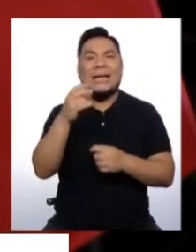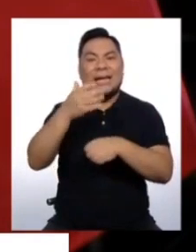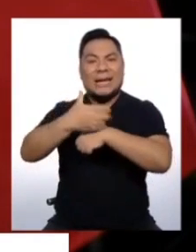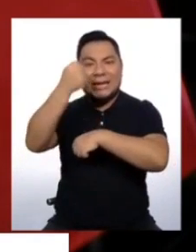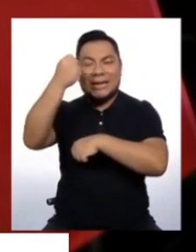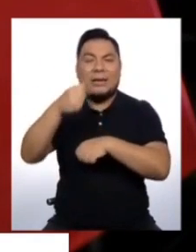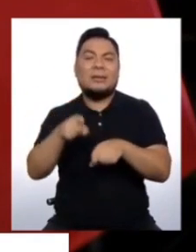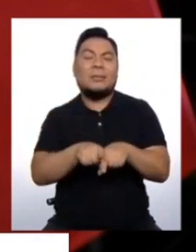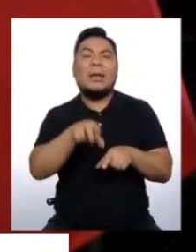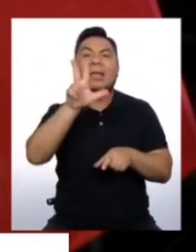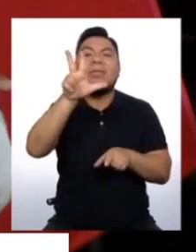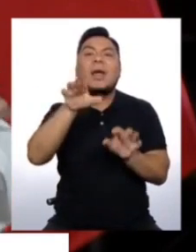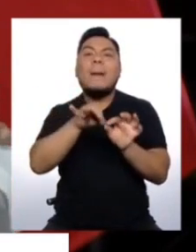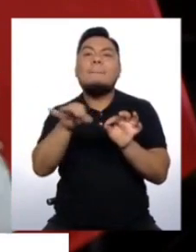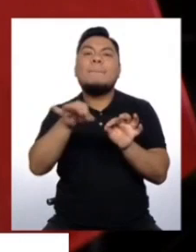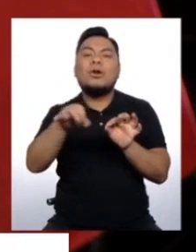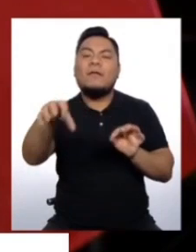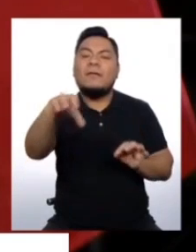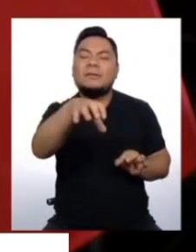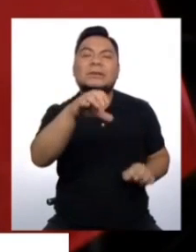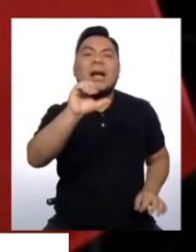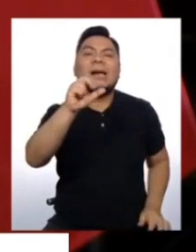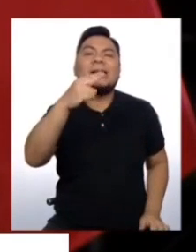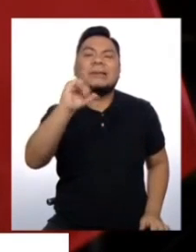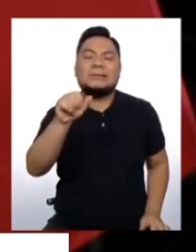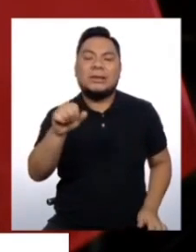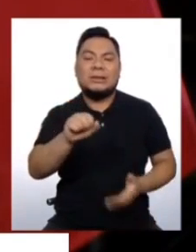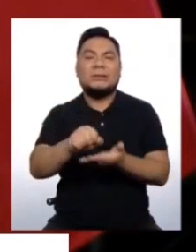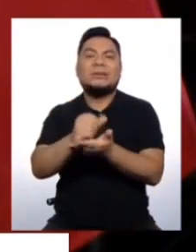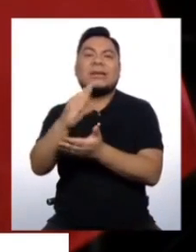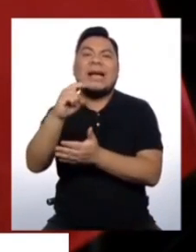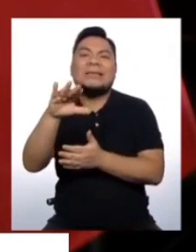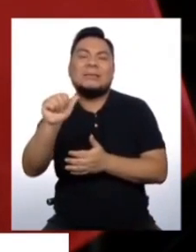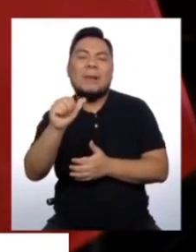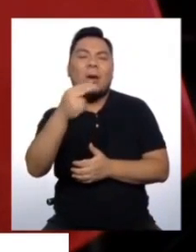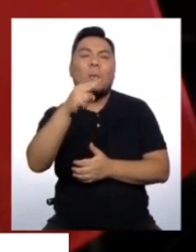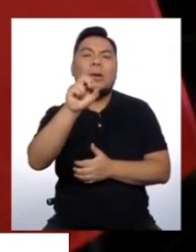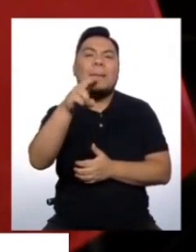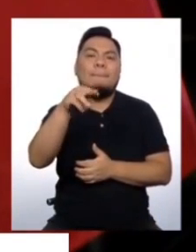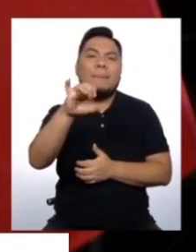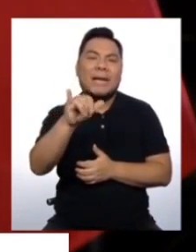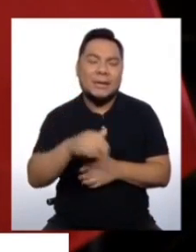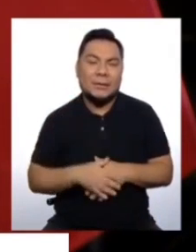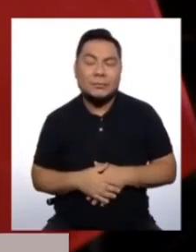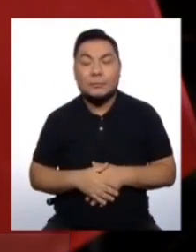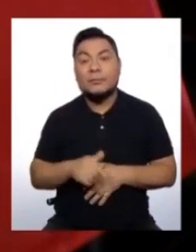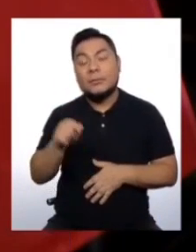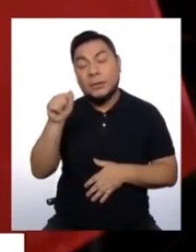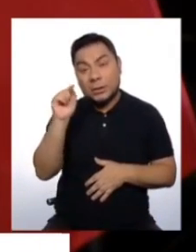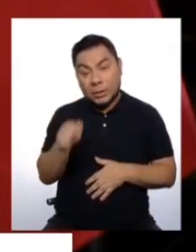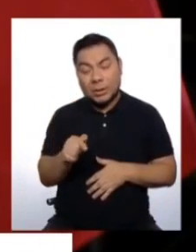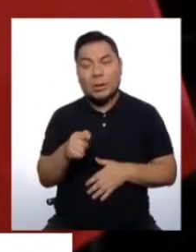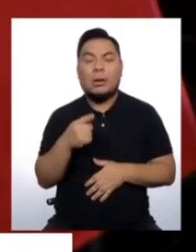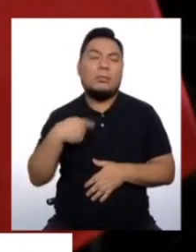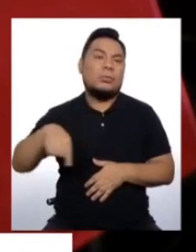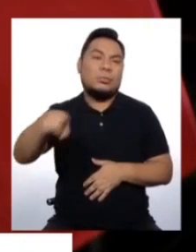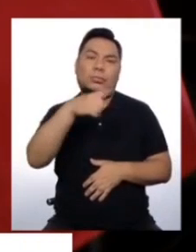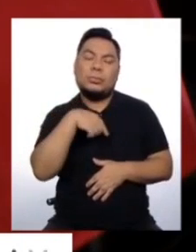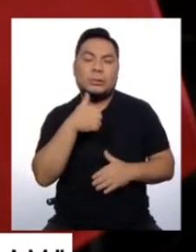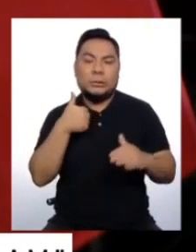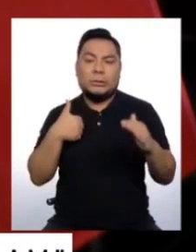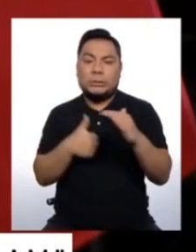y 3 provincias costeras de Ancas, Santa Casma y Huarmey, donde la